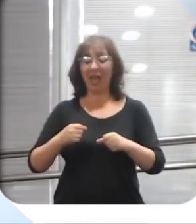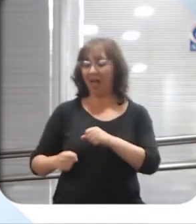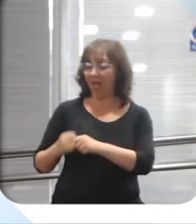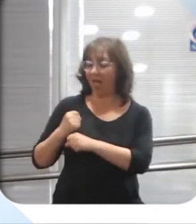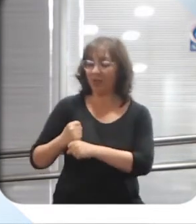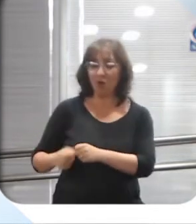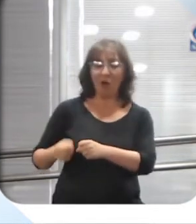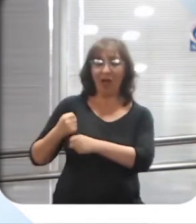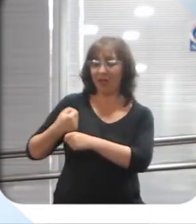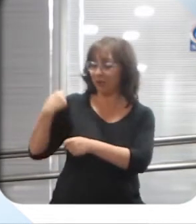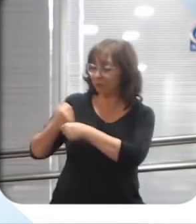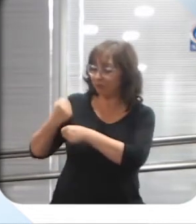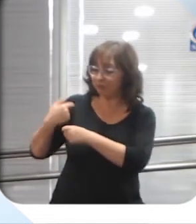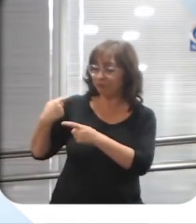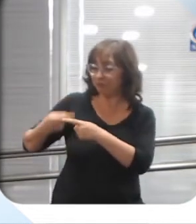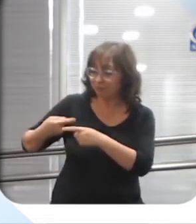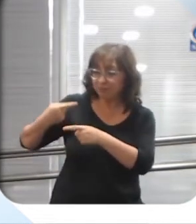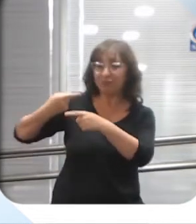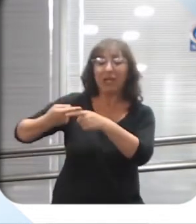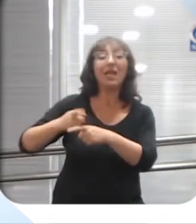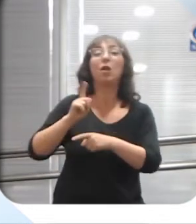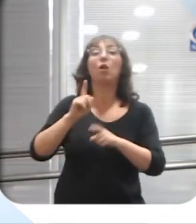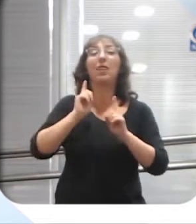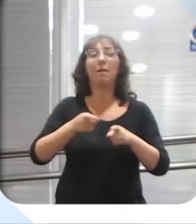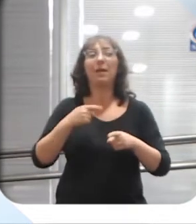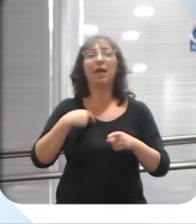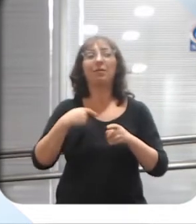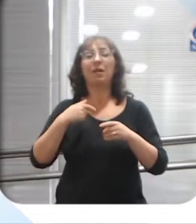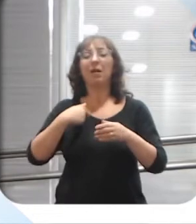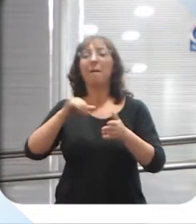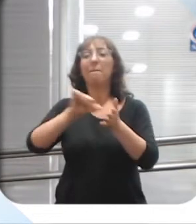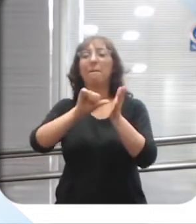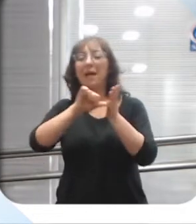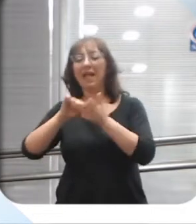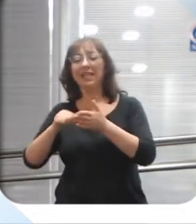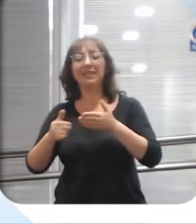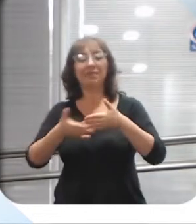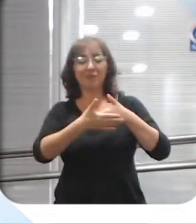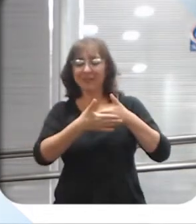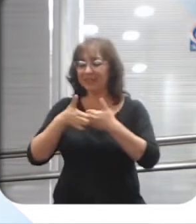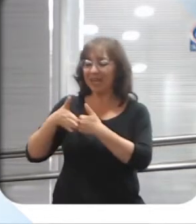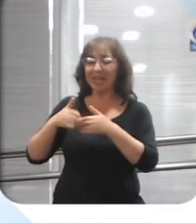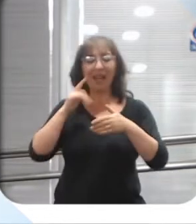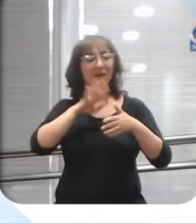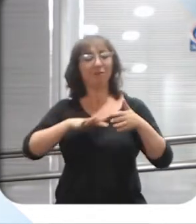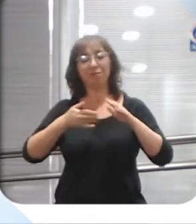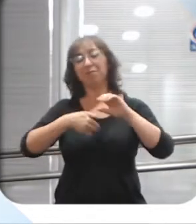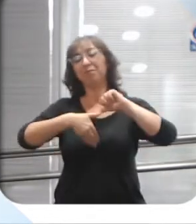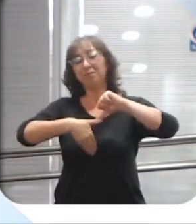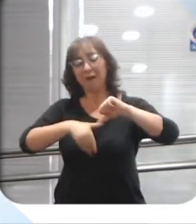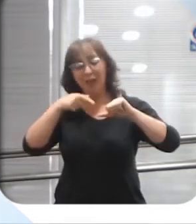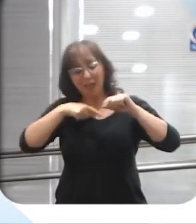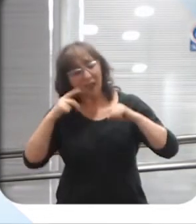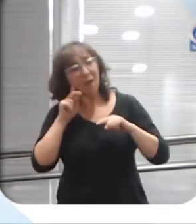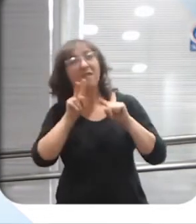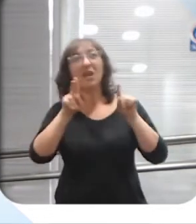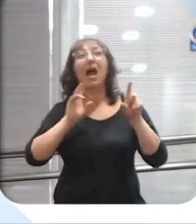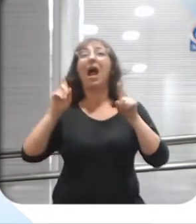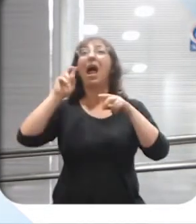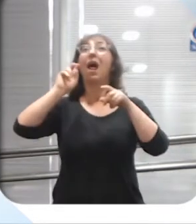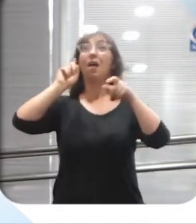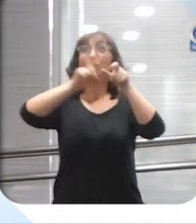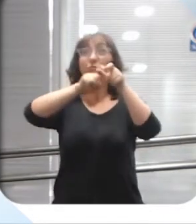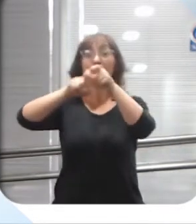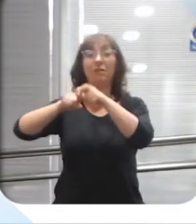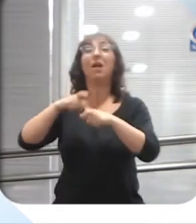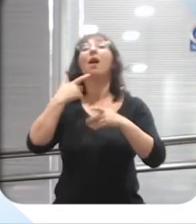año, sino que nos permite compararnos con la región. Entonces, esta declaratoria que la se ha adherido la mayoría de los países de América